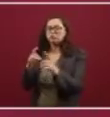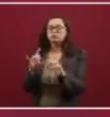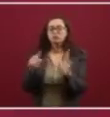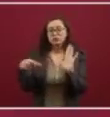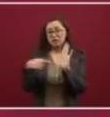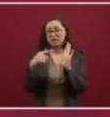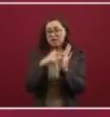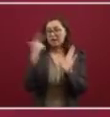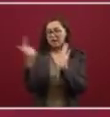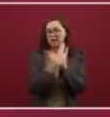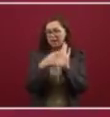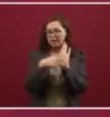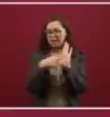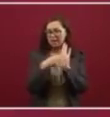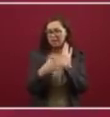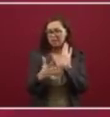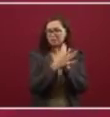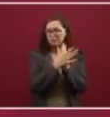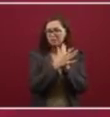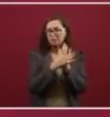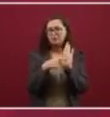ley, en el